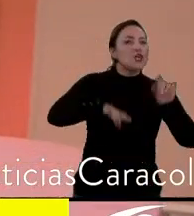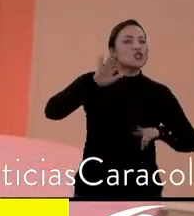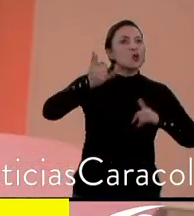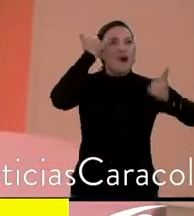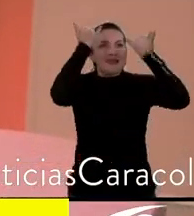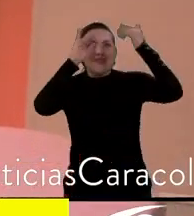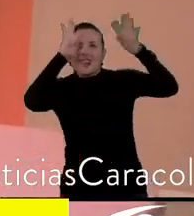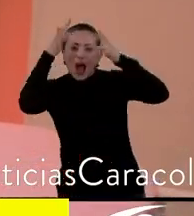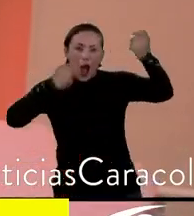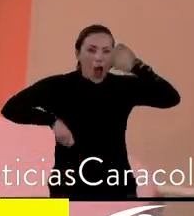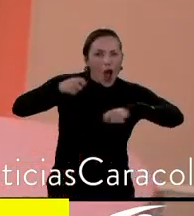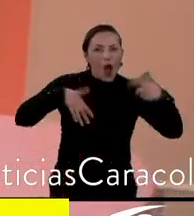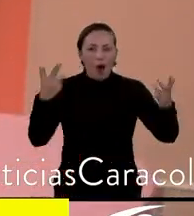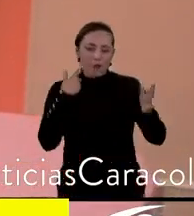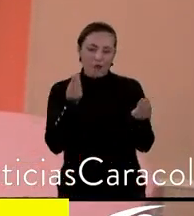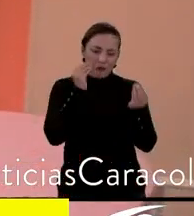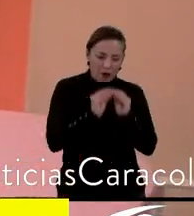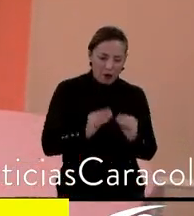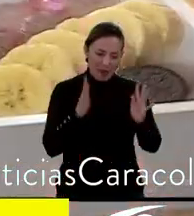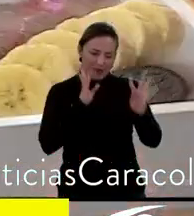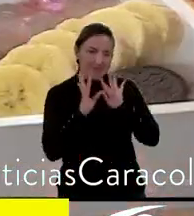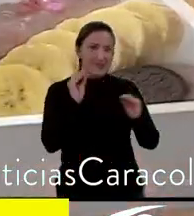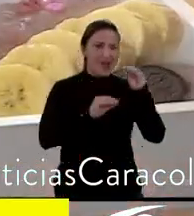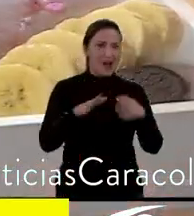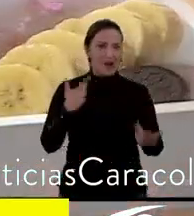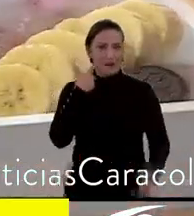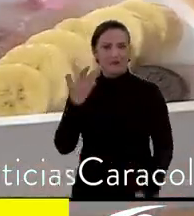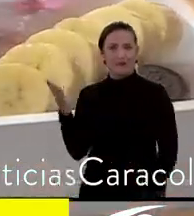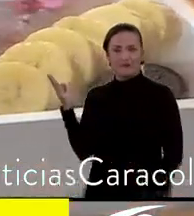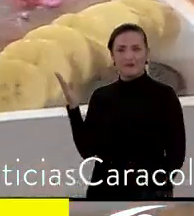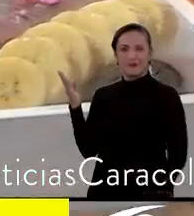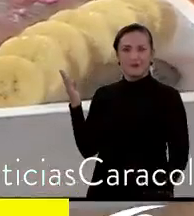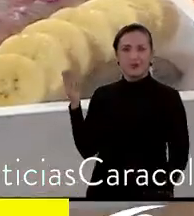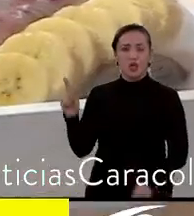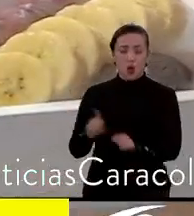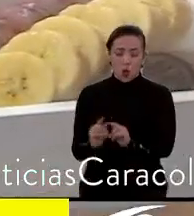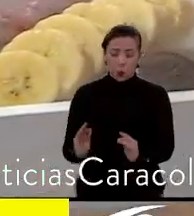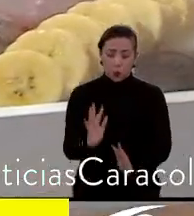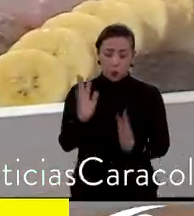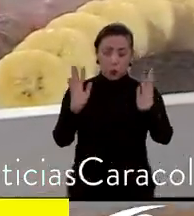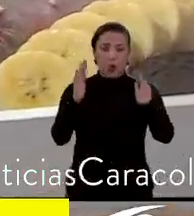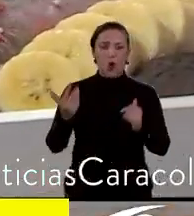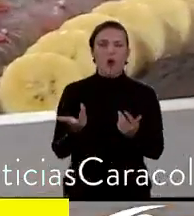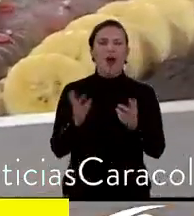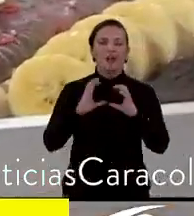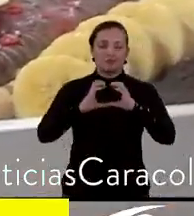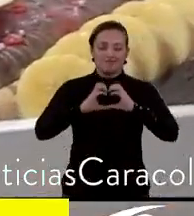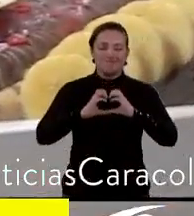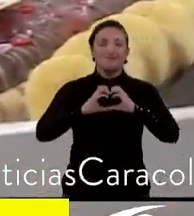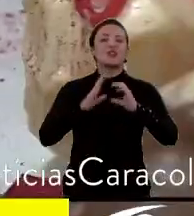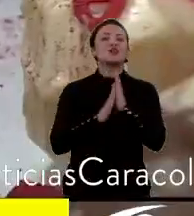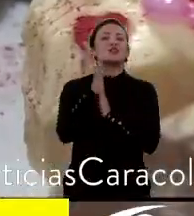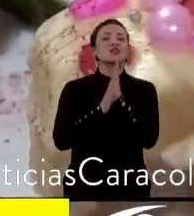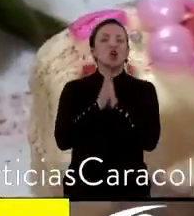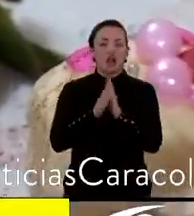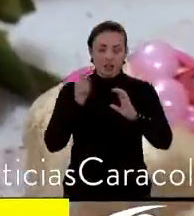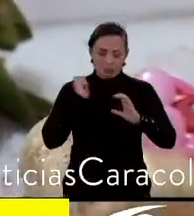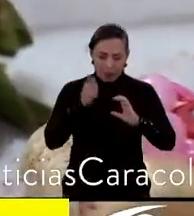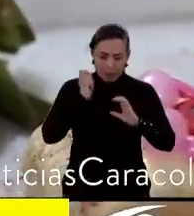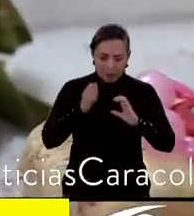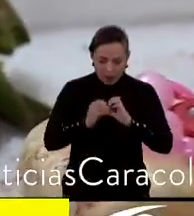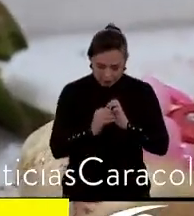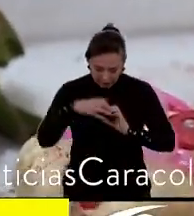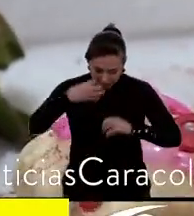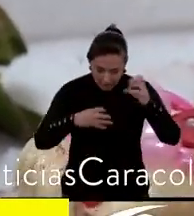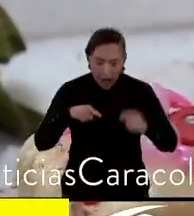su creatividad para presentarlo. Con un show de humo y un corazón de chocolate relleno de sorpresas, en Tice Cream